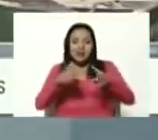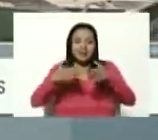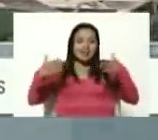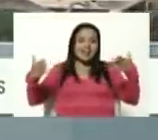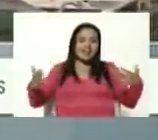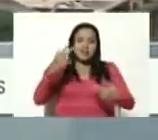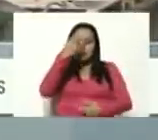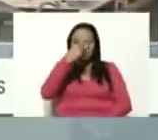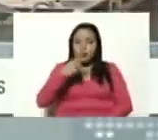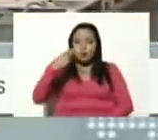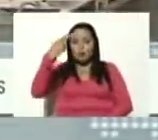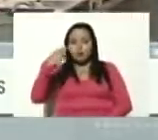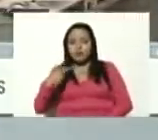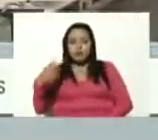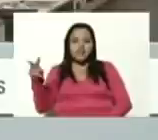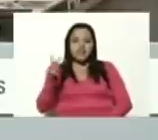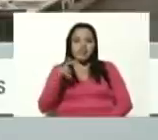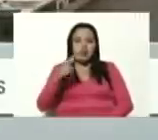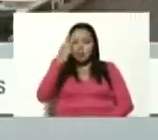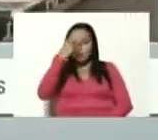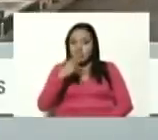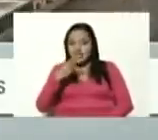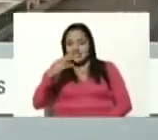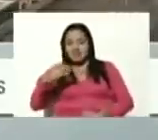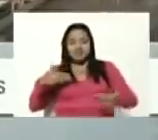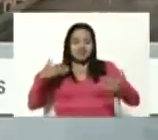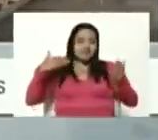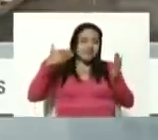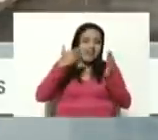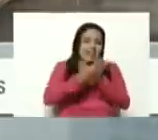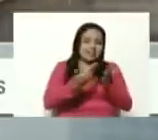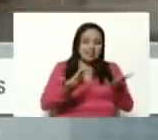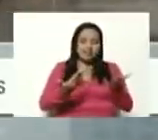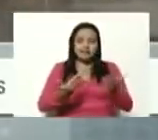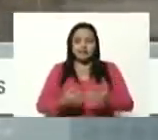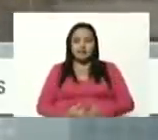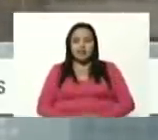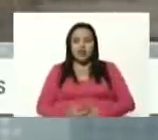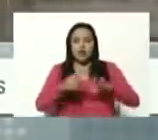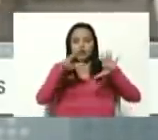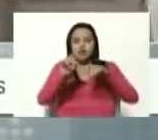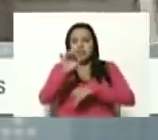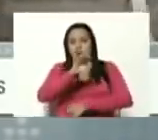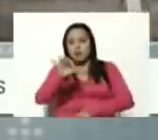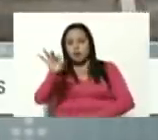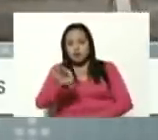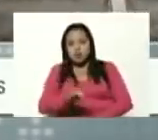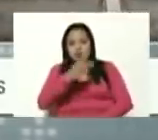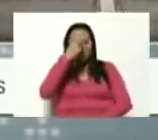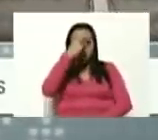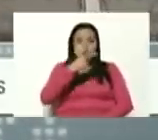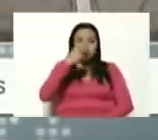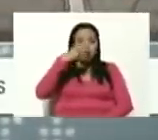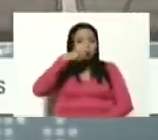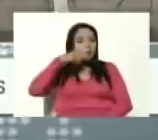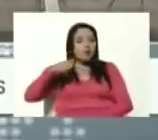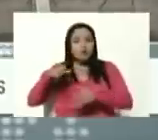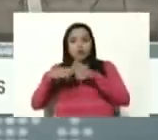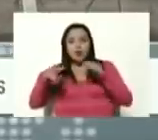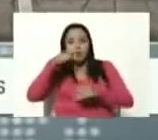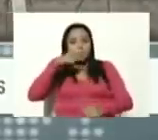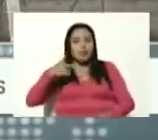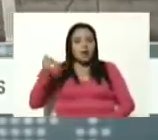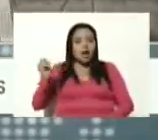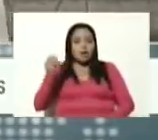gigantescos. En Venezuela la pobreza llegó a estar, Ricardo Menéndez, a 80% del pueblo, todo el pueblo era